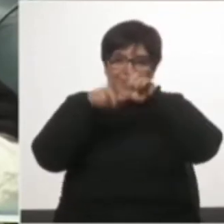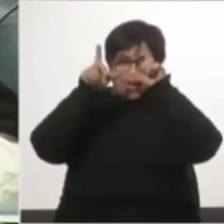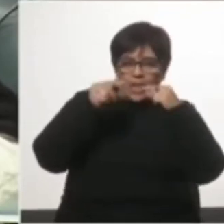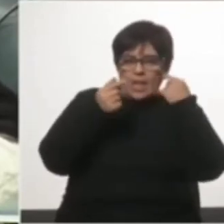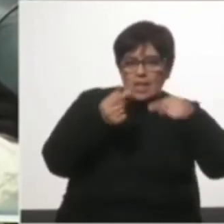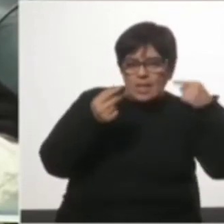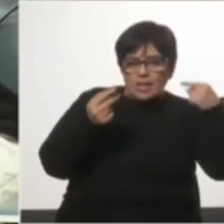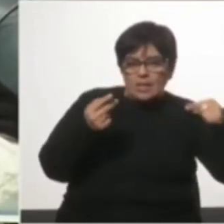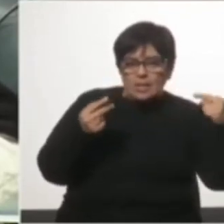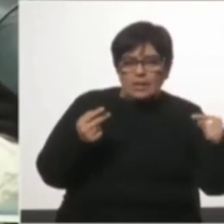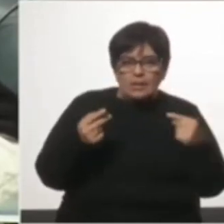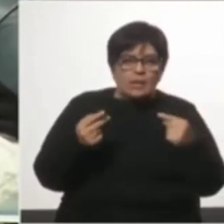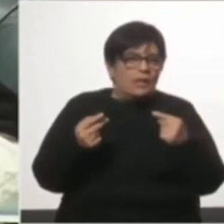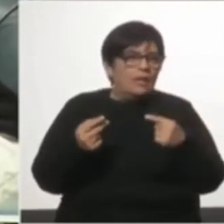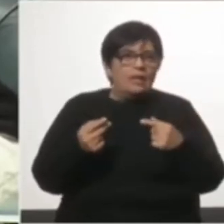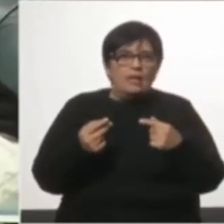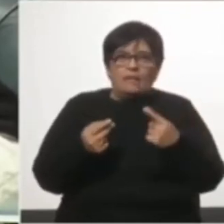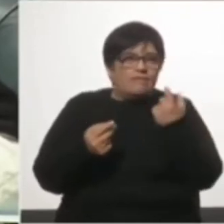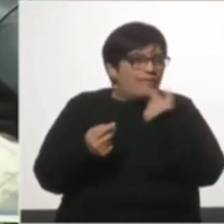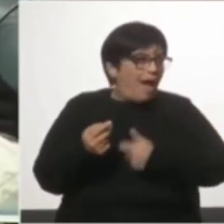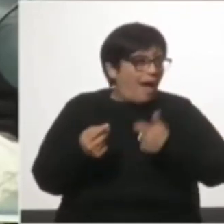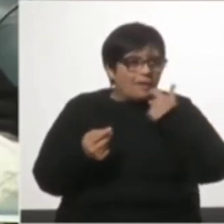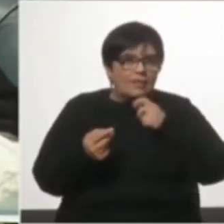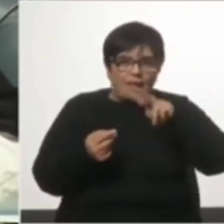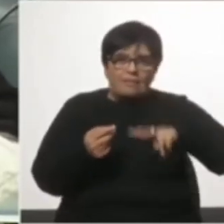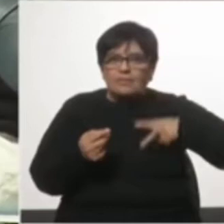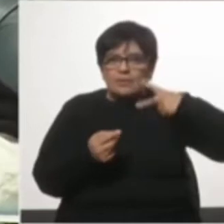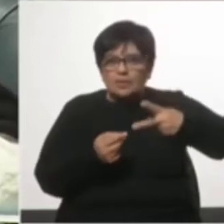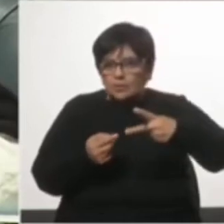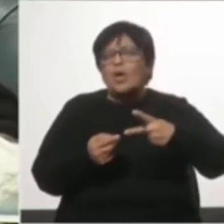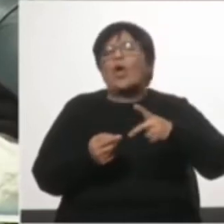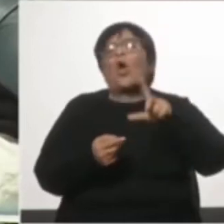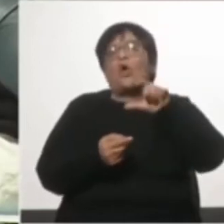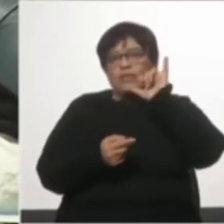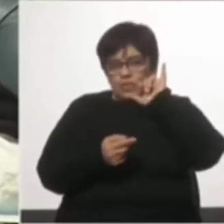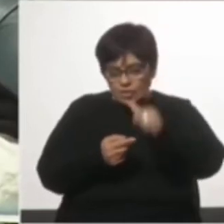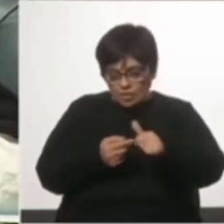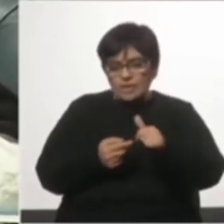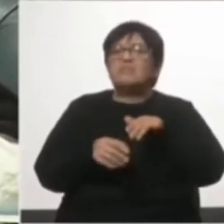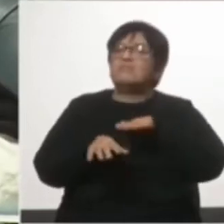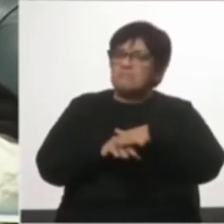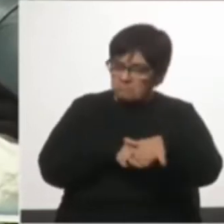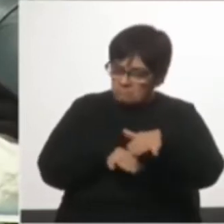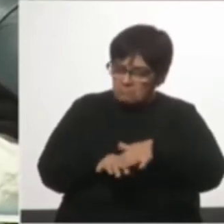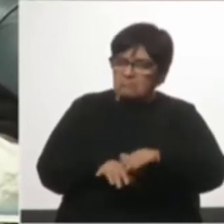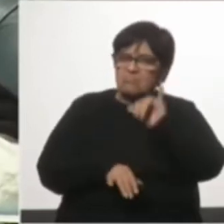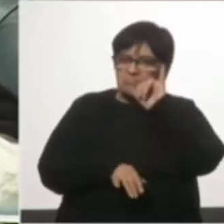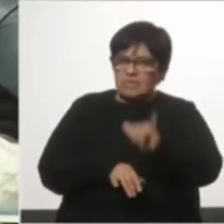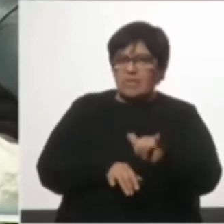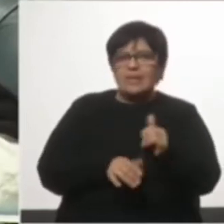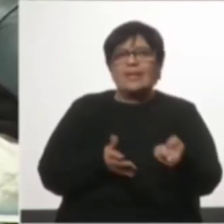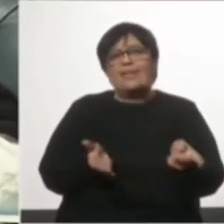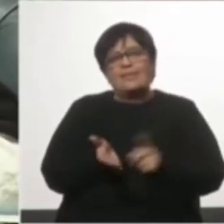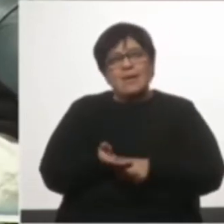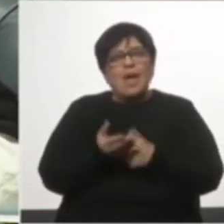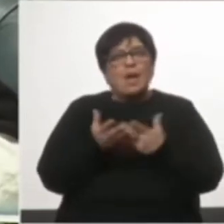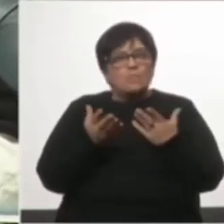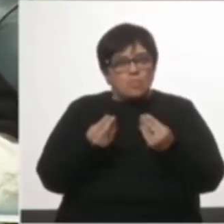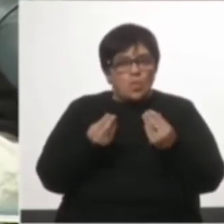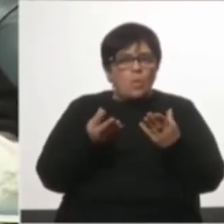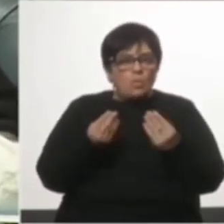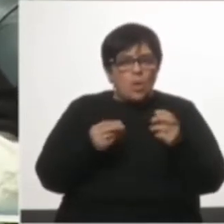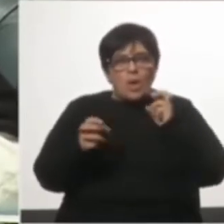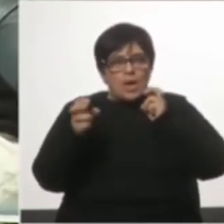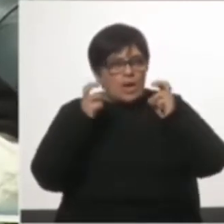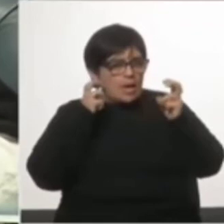insuficiencia inicial de cupos que debieron reforzarse, que por supuesto saludamos, y la avalancha de casos, el estrés,